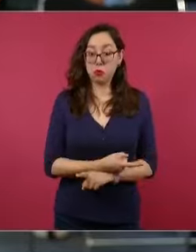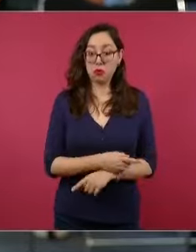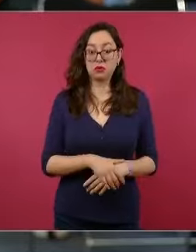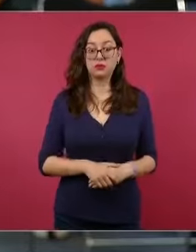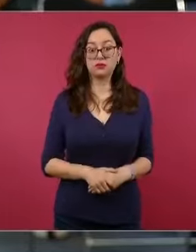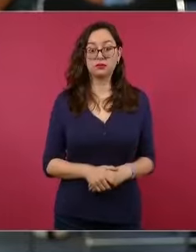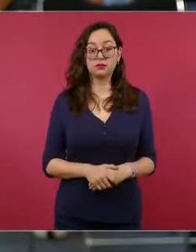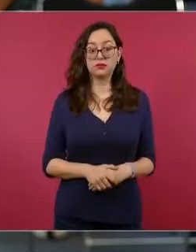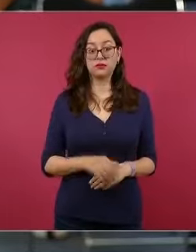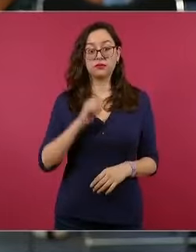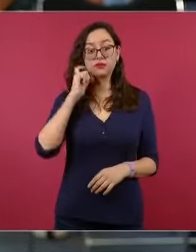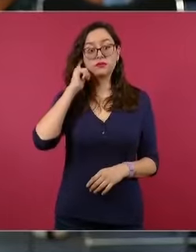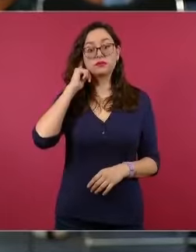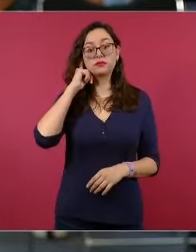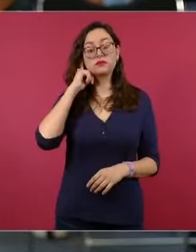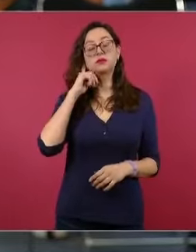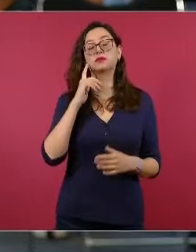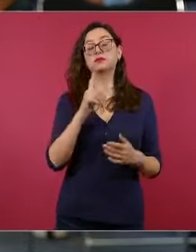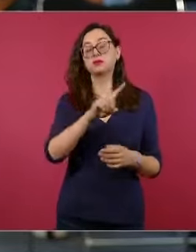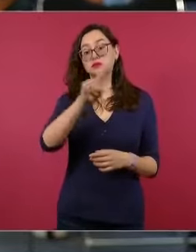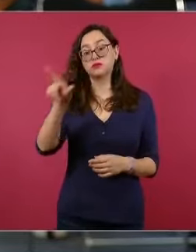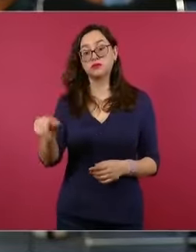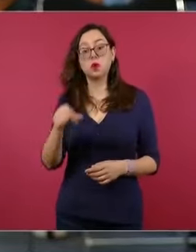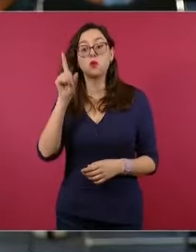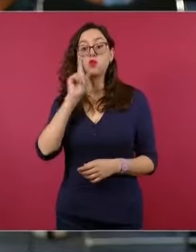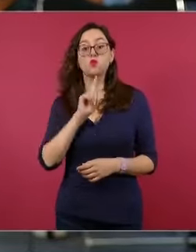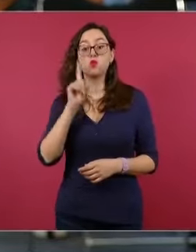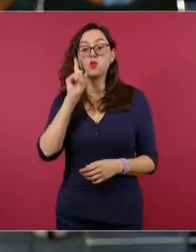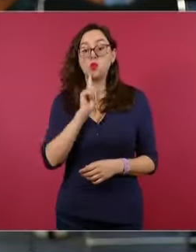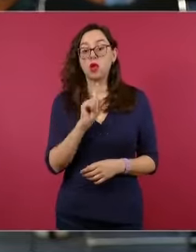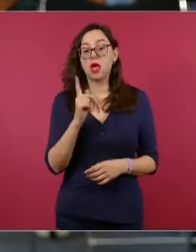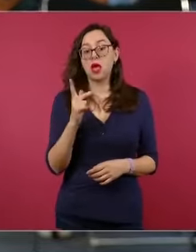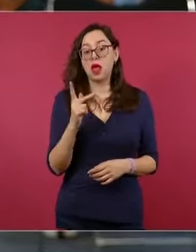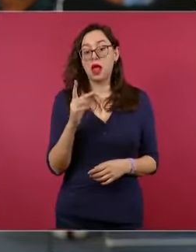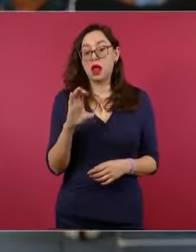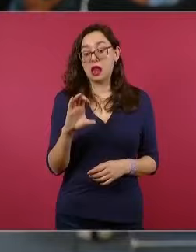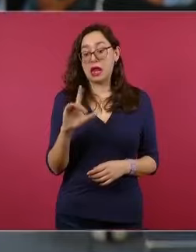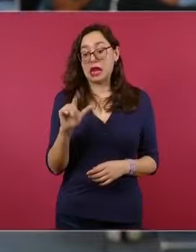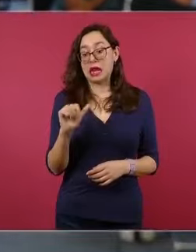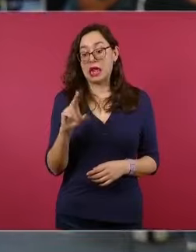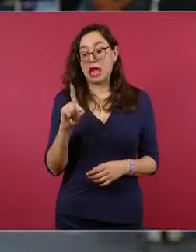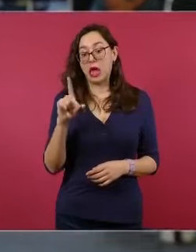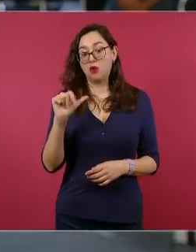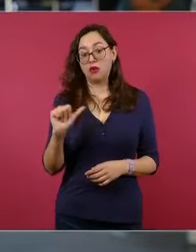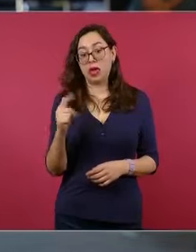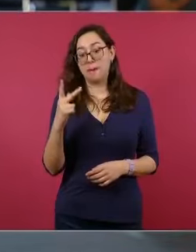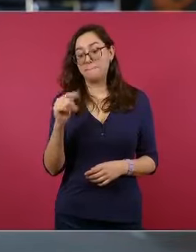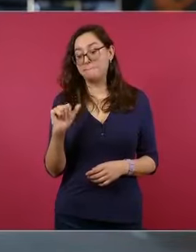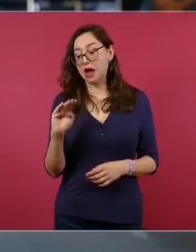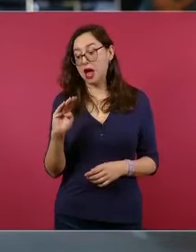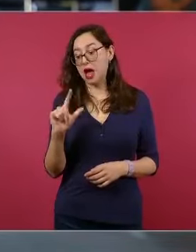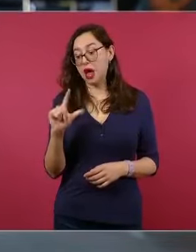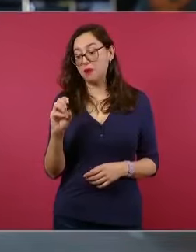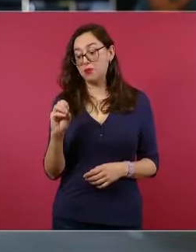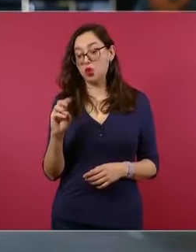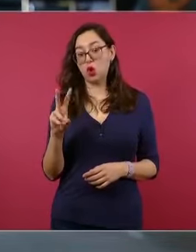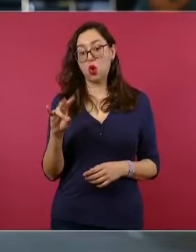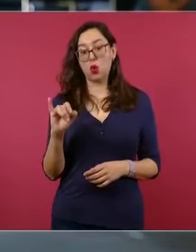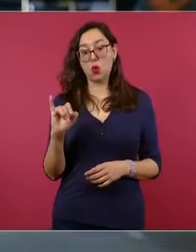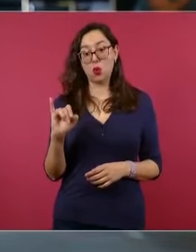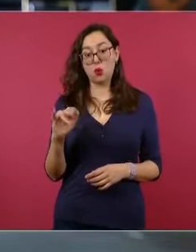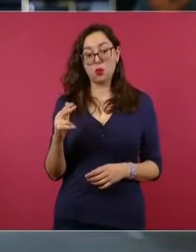Claudia pablov le inician un un proceso en la fas que ahí está en la fiscalía anticorrupción que ahí